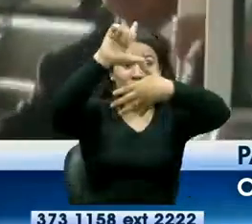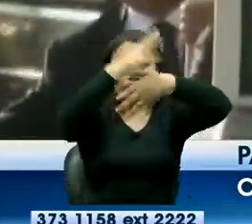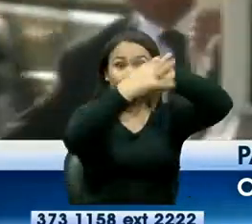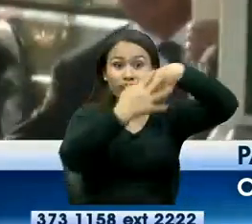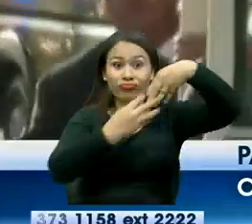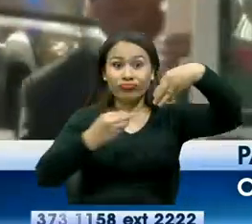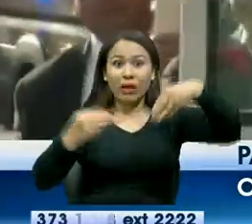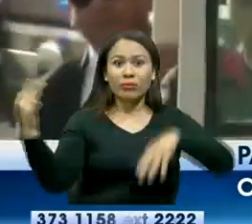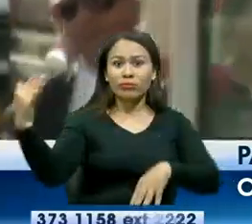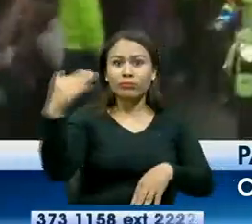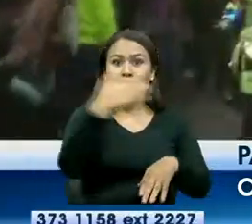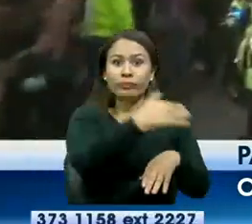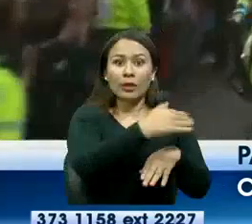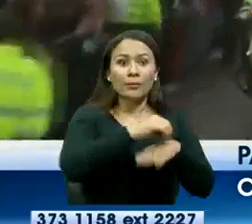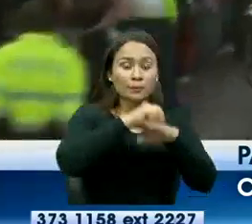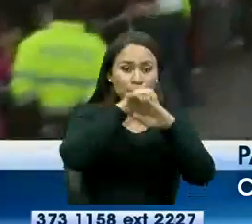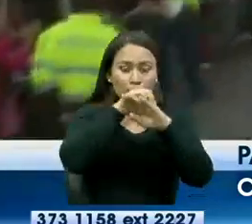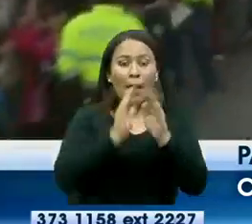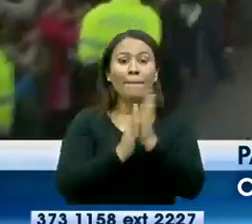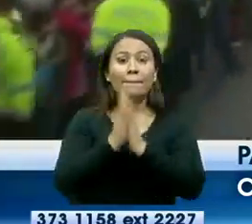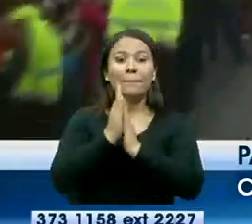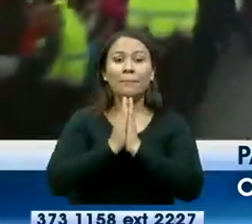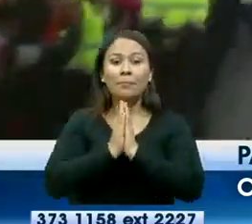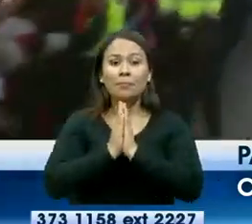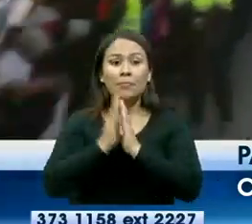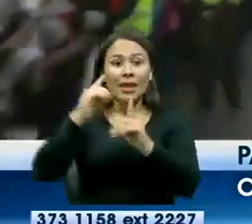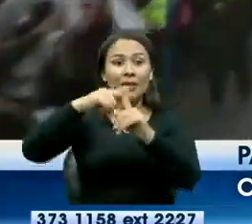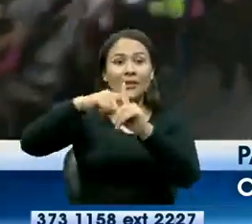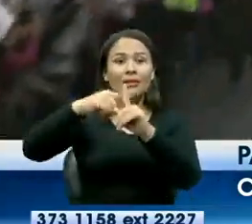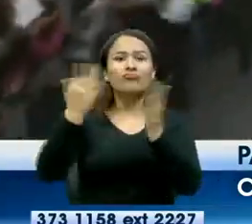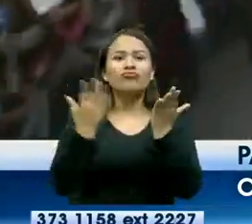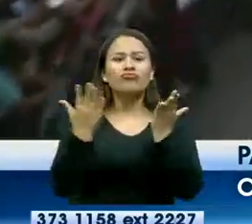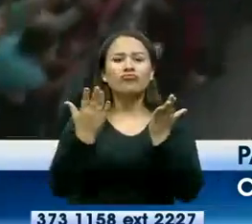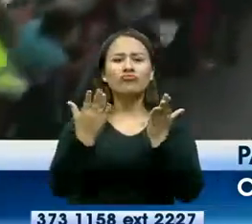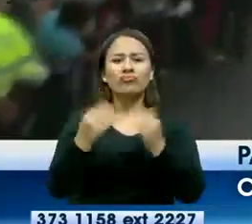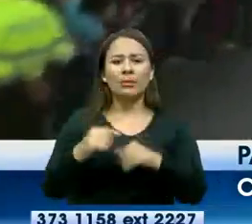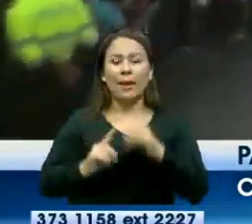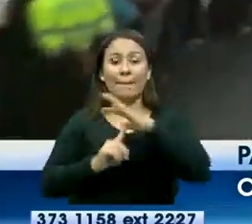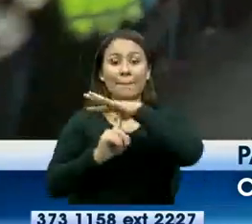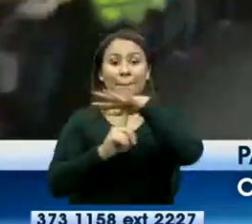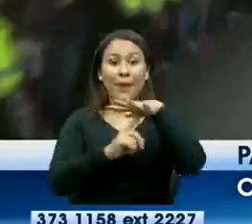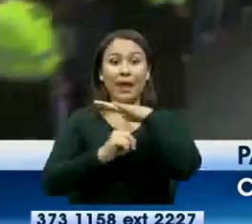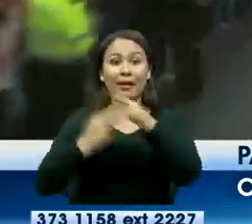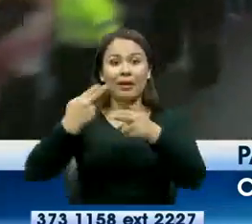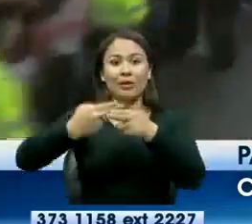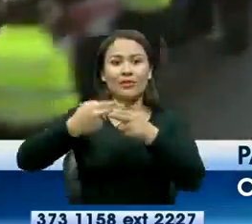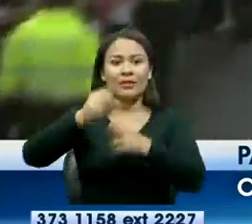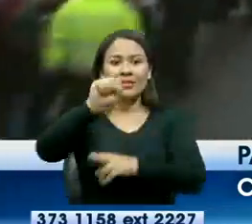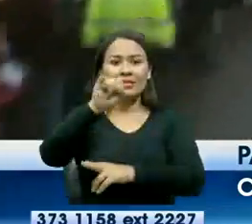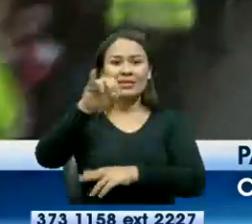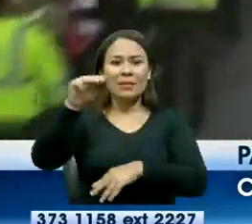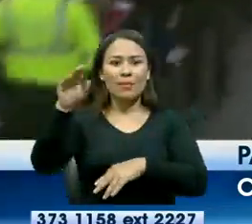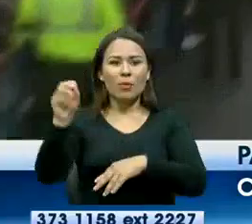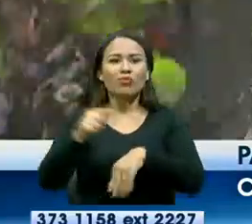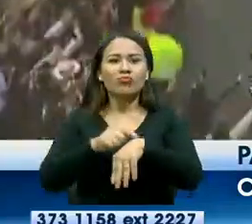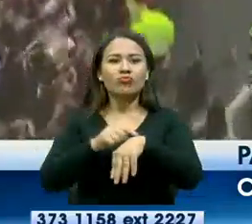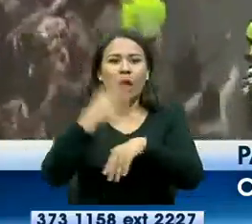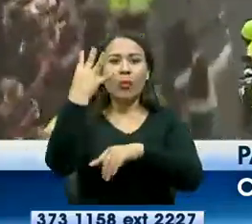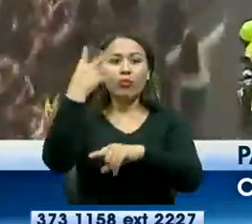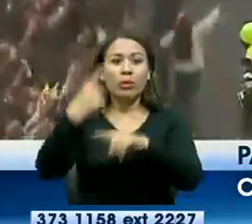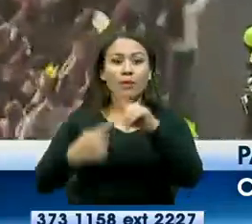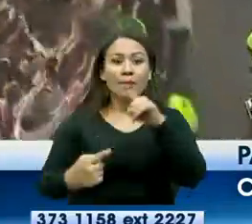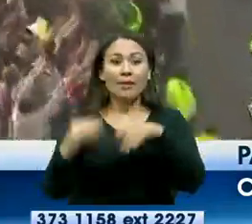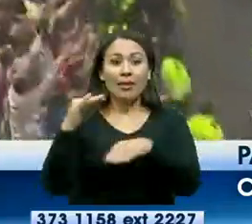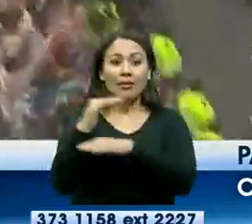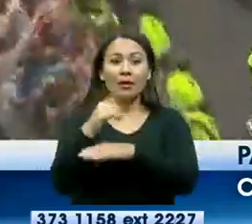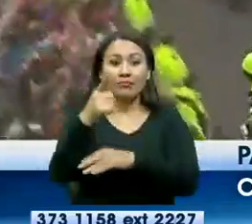CELAM, y celebrará una Eucaristía en el Parque Simón Bolívar a las 16:30. Una de las obras de